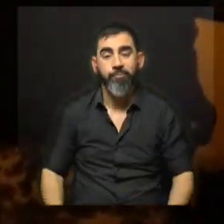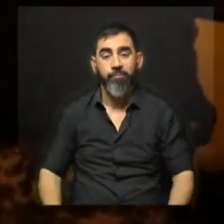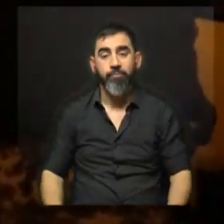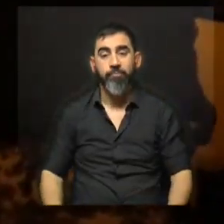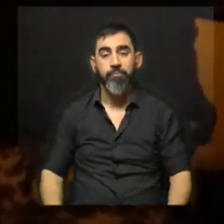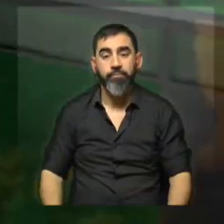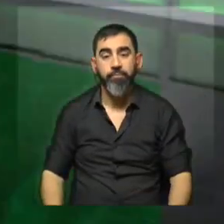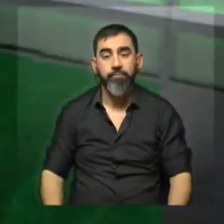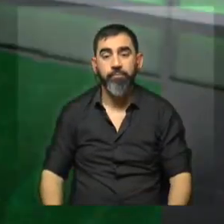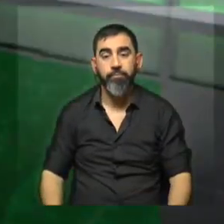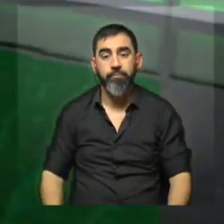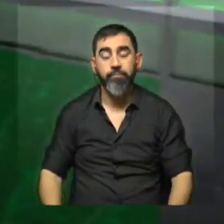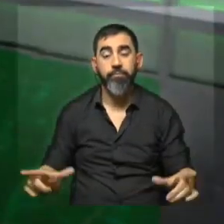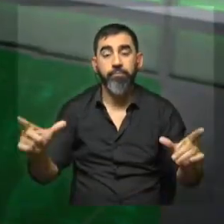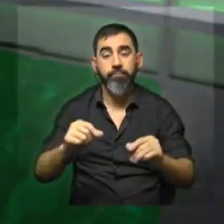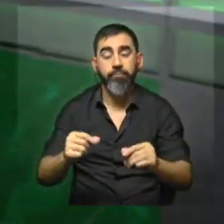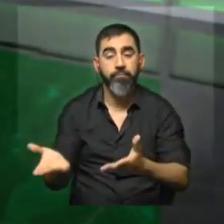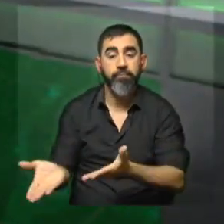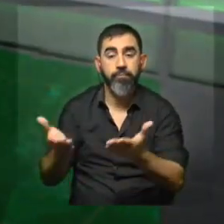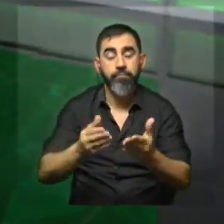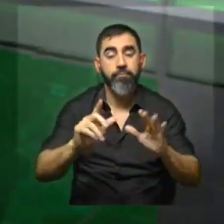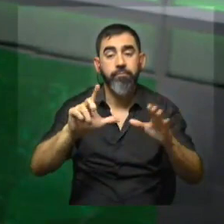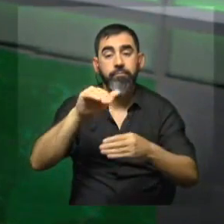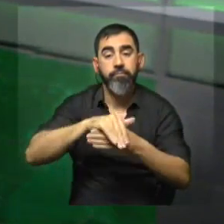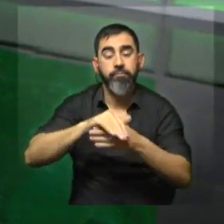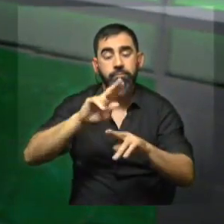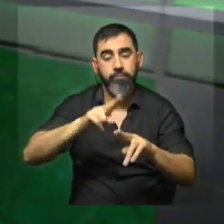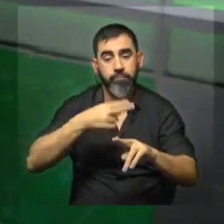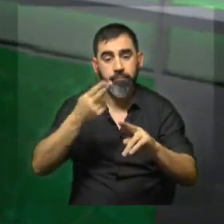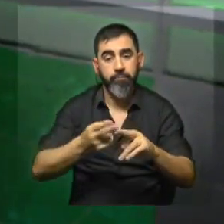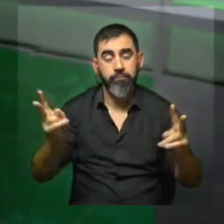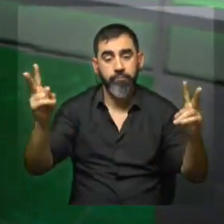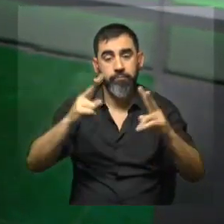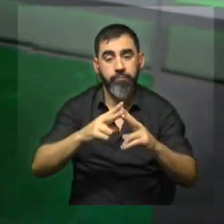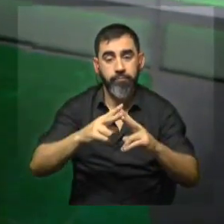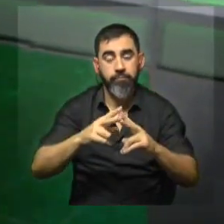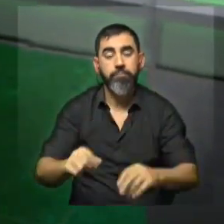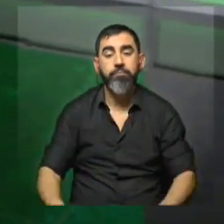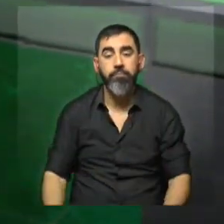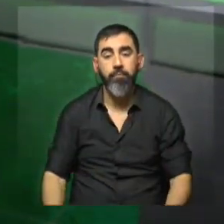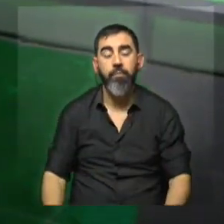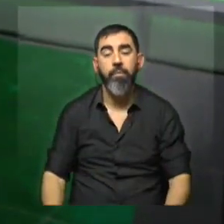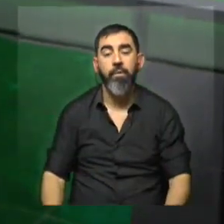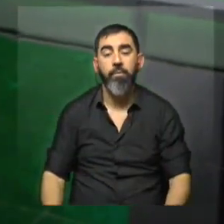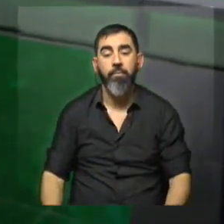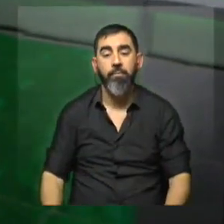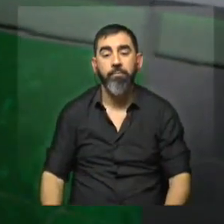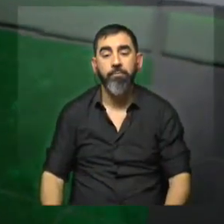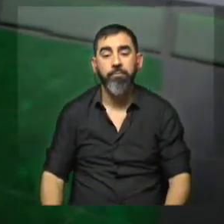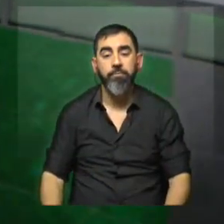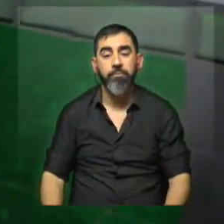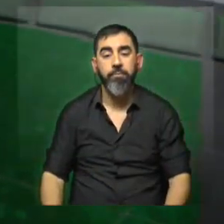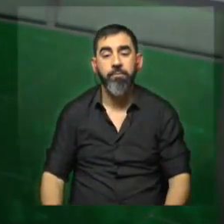Esmeraldas. Nos vamos, los invitamos como siempre a que nos acompañen en nuestra edición central hoy a las 19 horas. Que pasen ustedes muy bien.